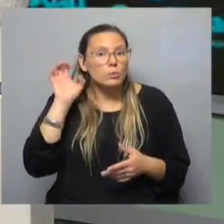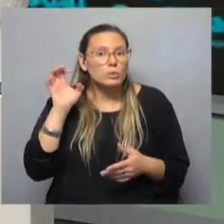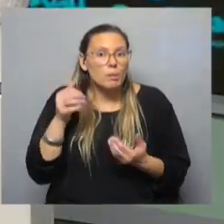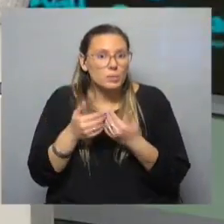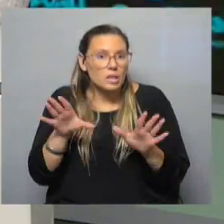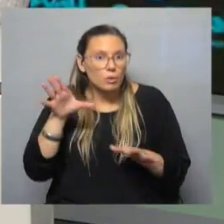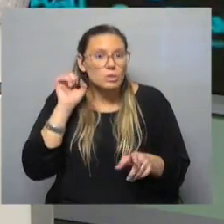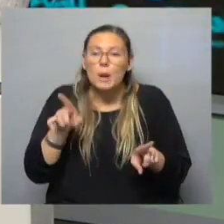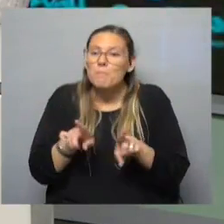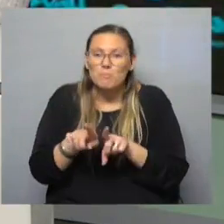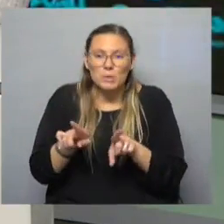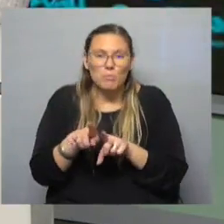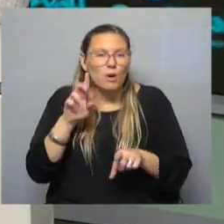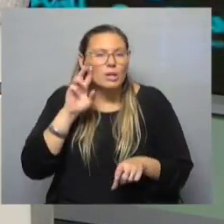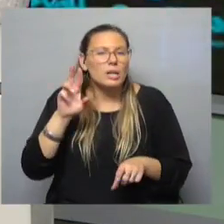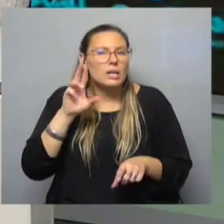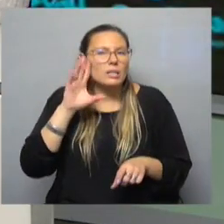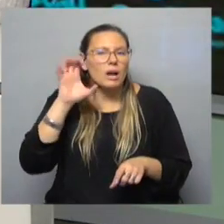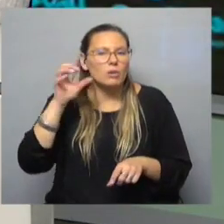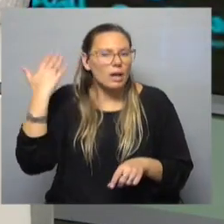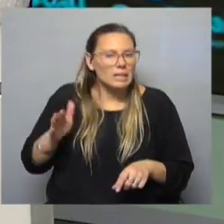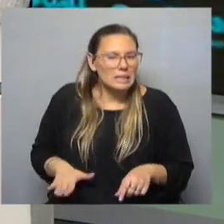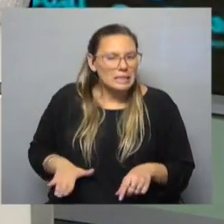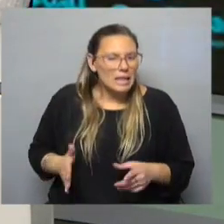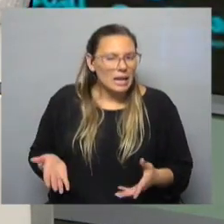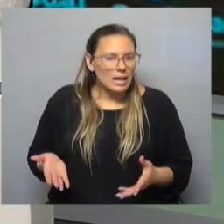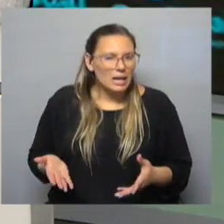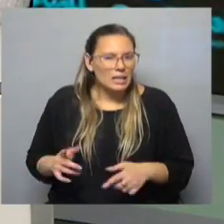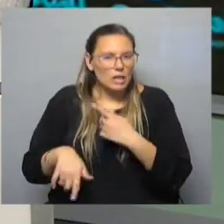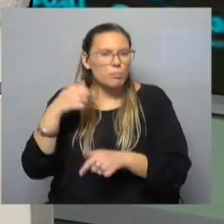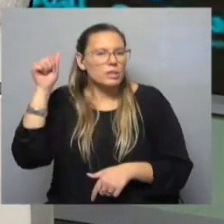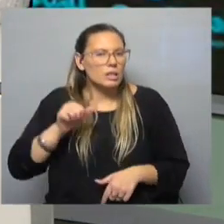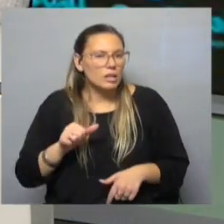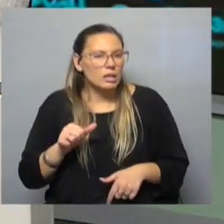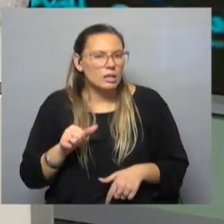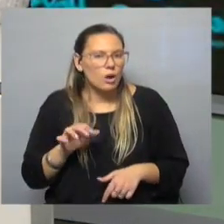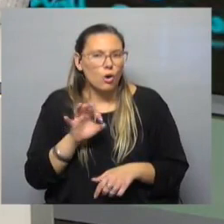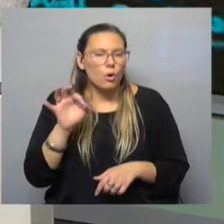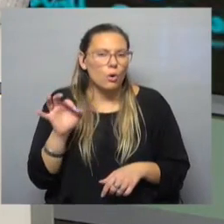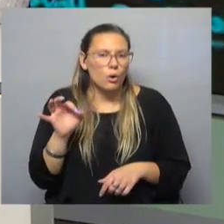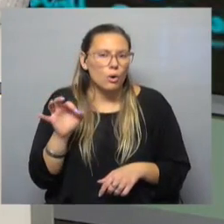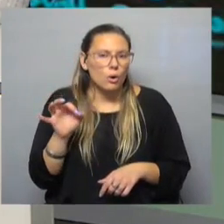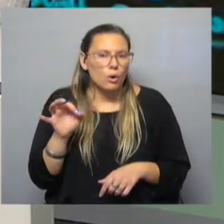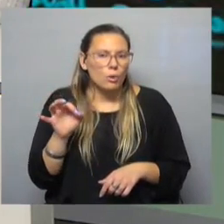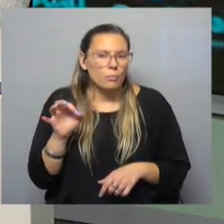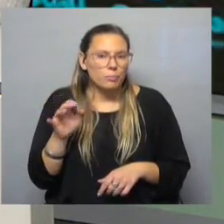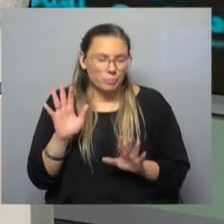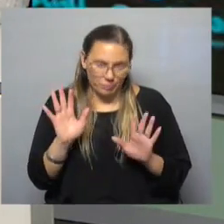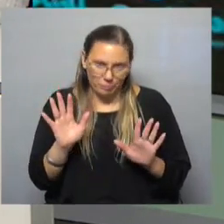¿Empezaste a escuchar lo mismo que recordás escuchabas de niña? ¿Después del implante o...? Yo creo,